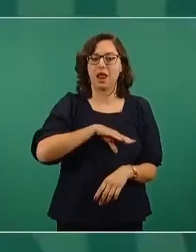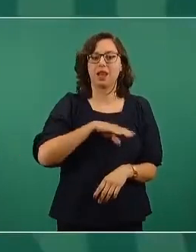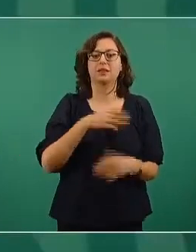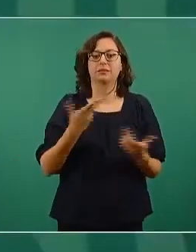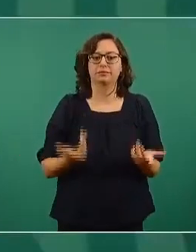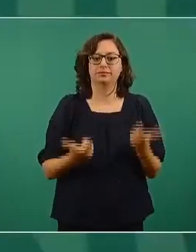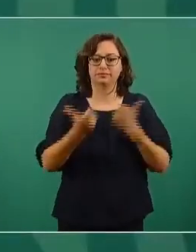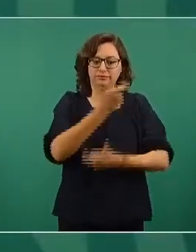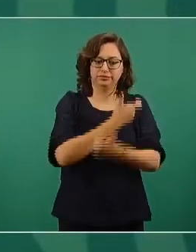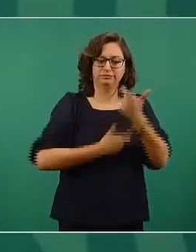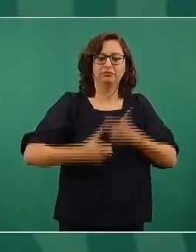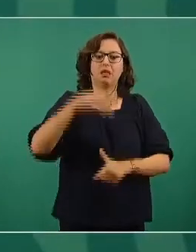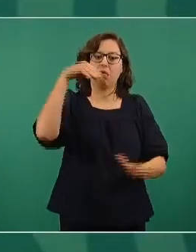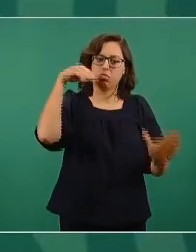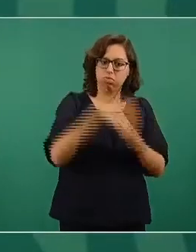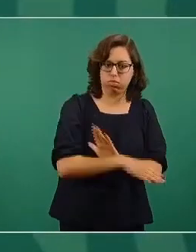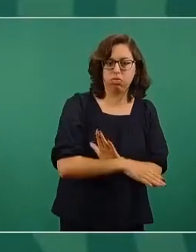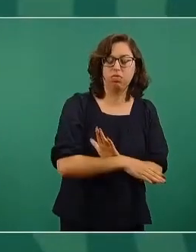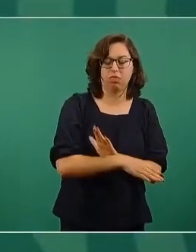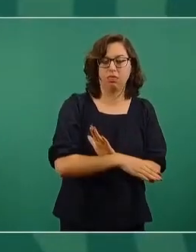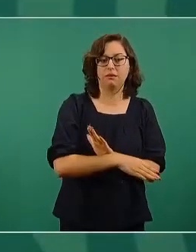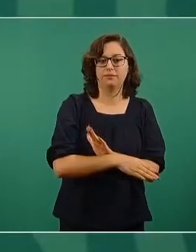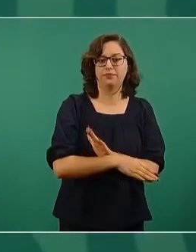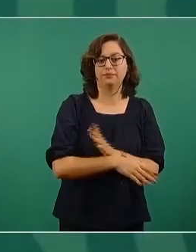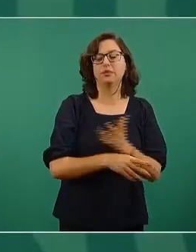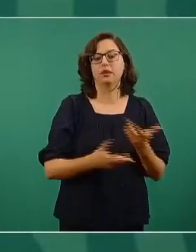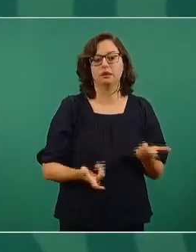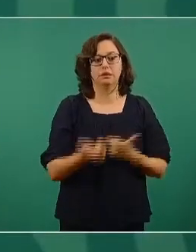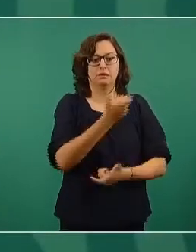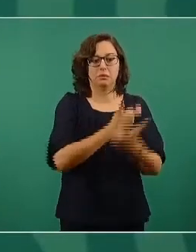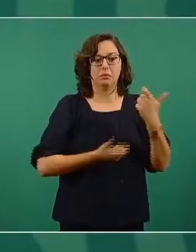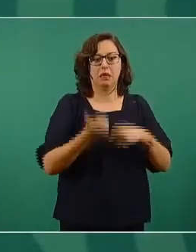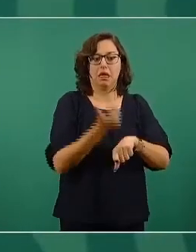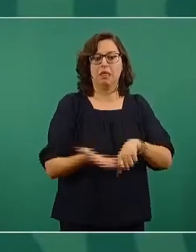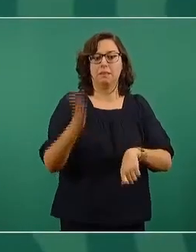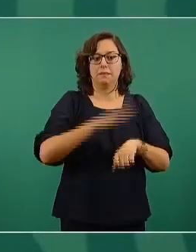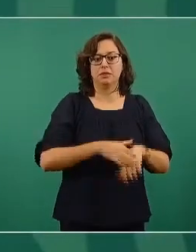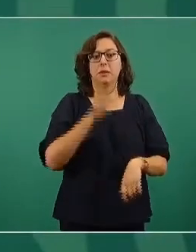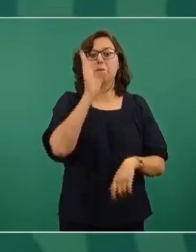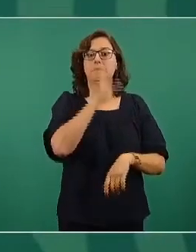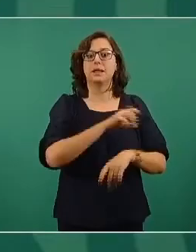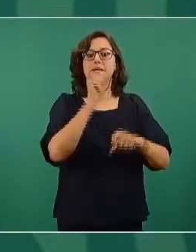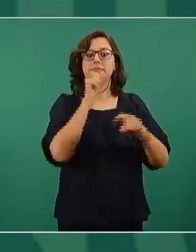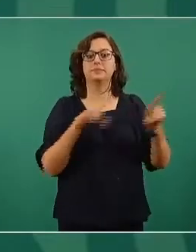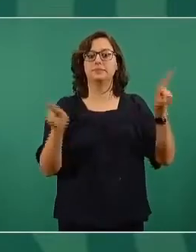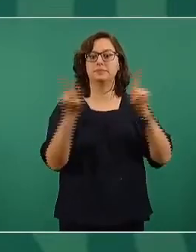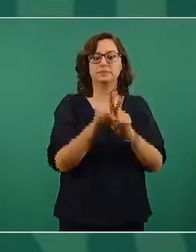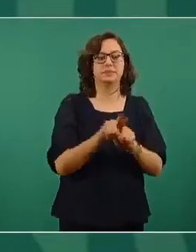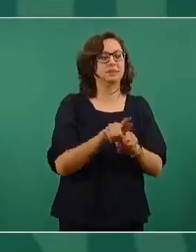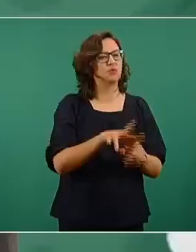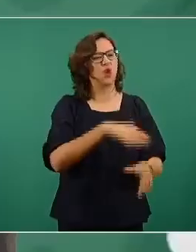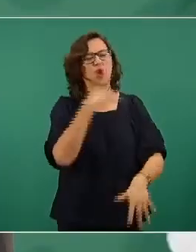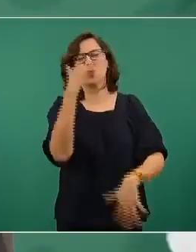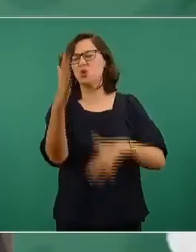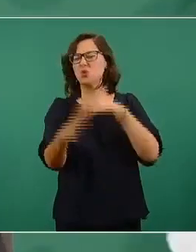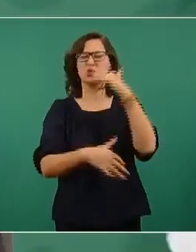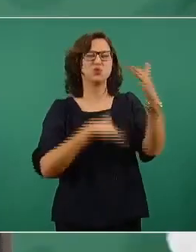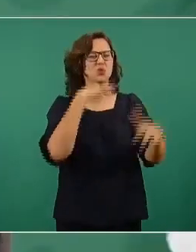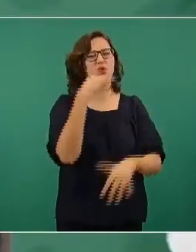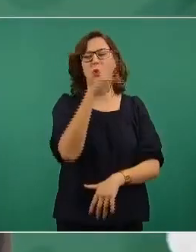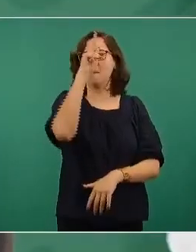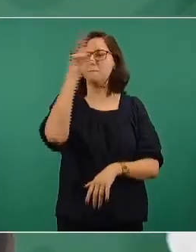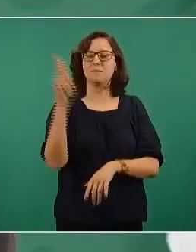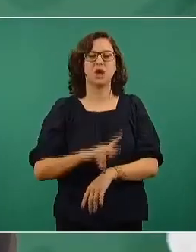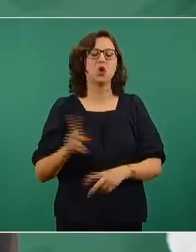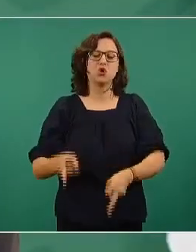económico y además por el saqueo de bienes públicos exagerado, por una corrupción como nunca se había